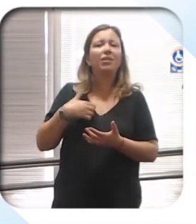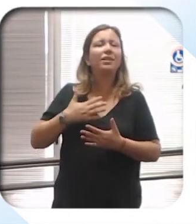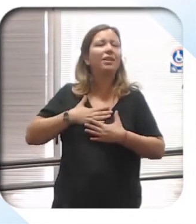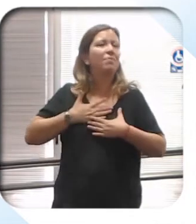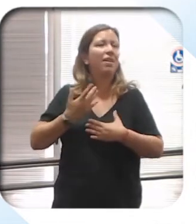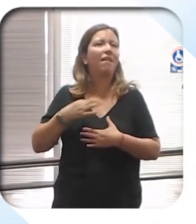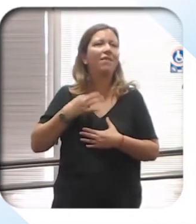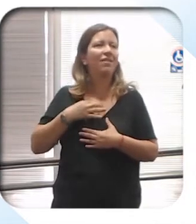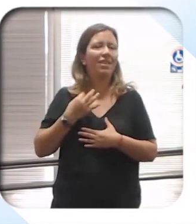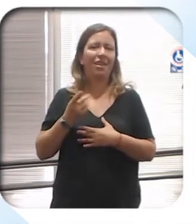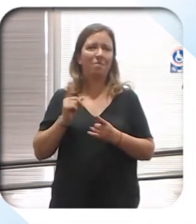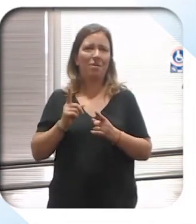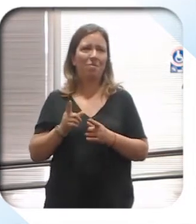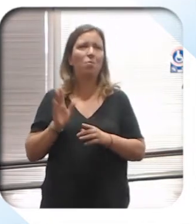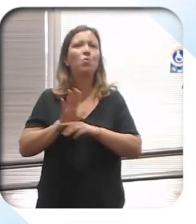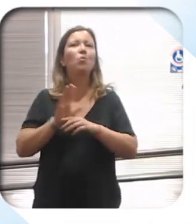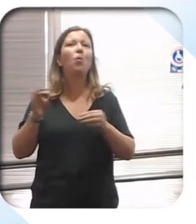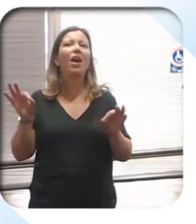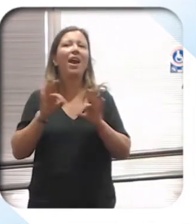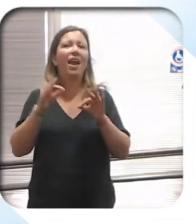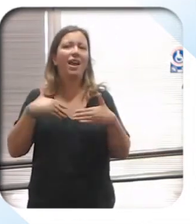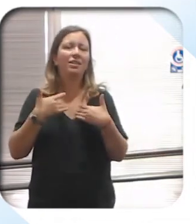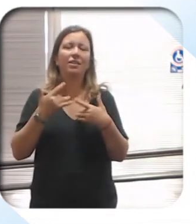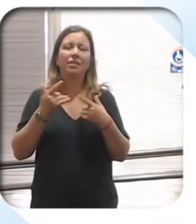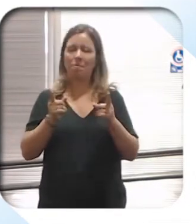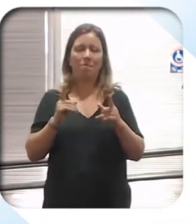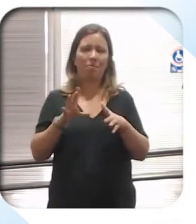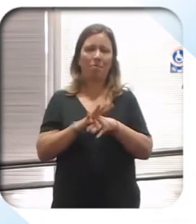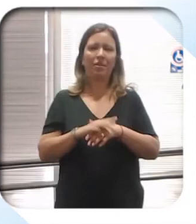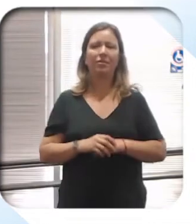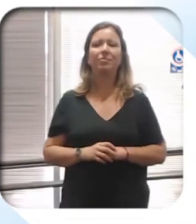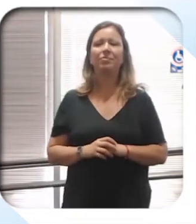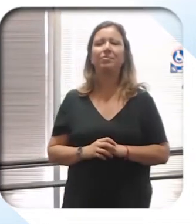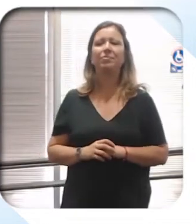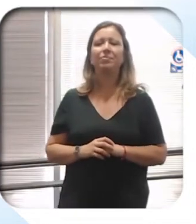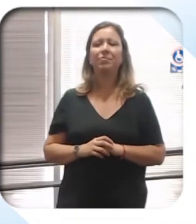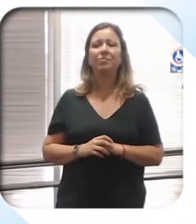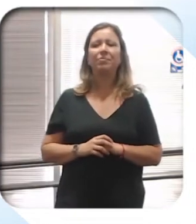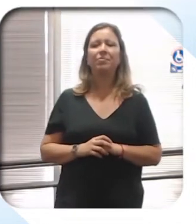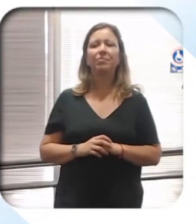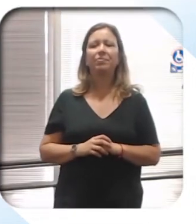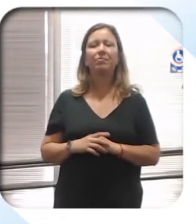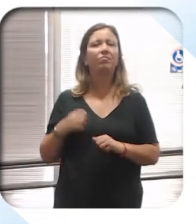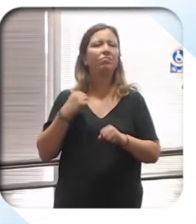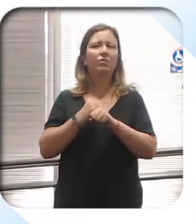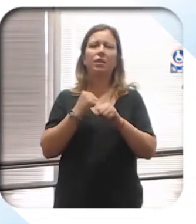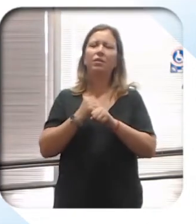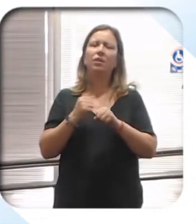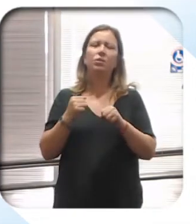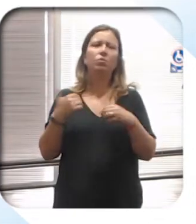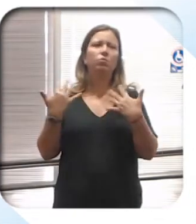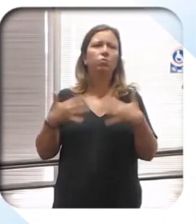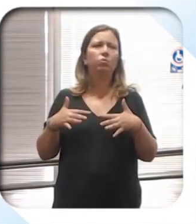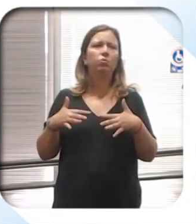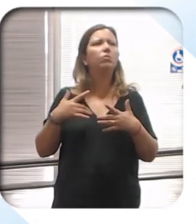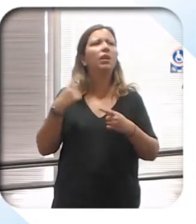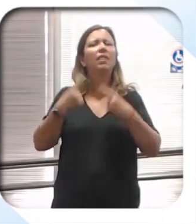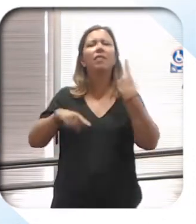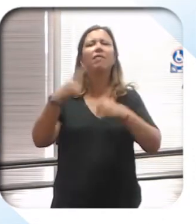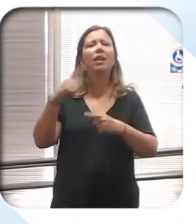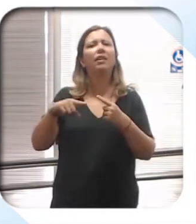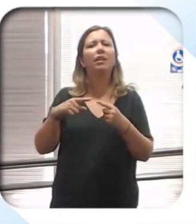vida, dice la canción, y es tal cual. Así que agradezco enormemente esta convocatoria. Trabajo muchísimo con todo tipo